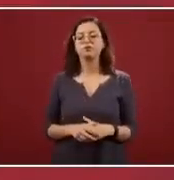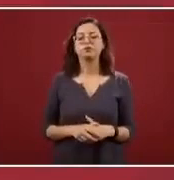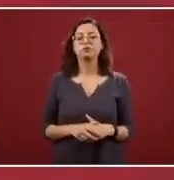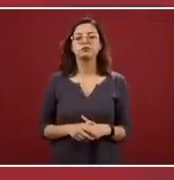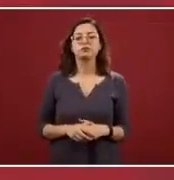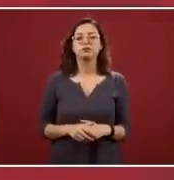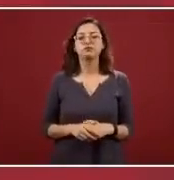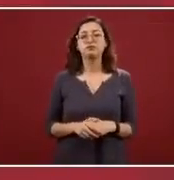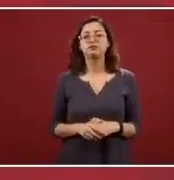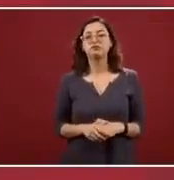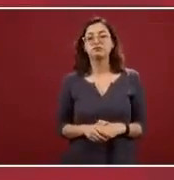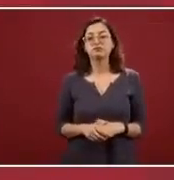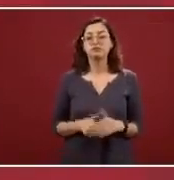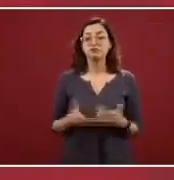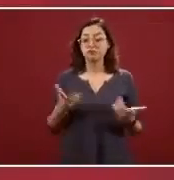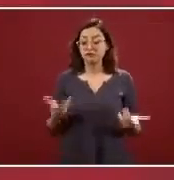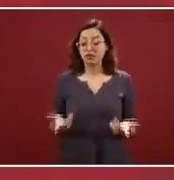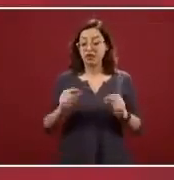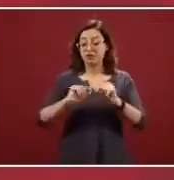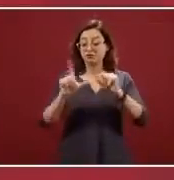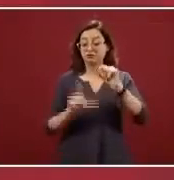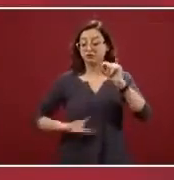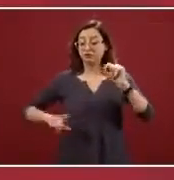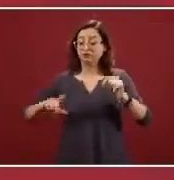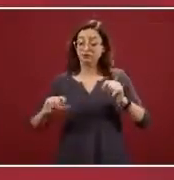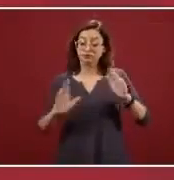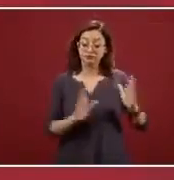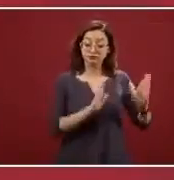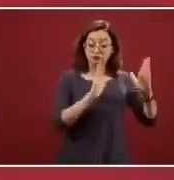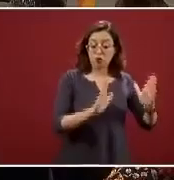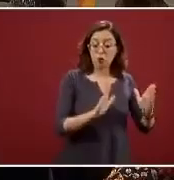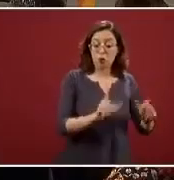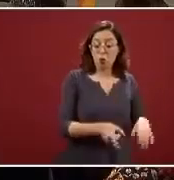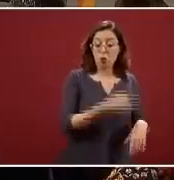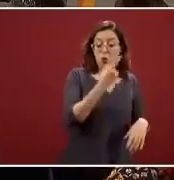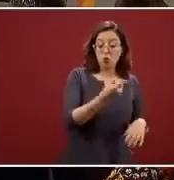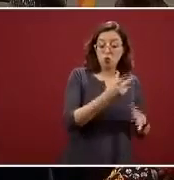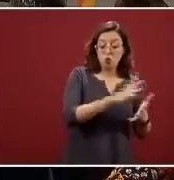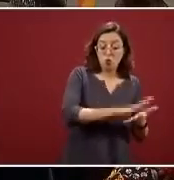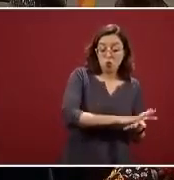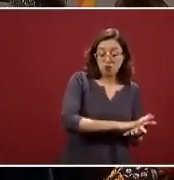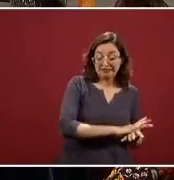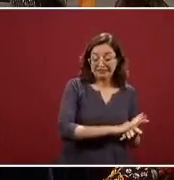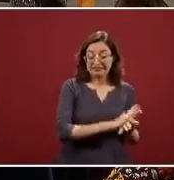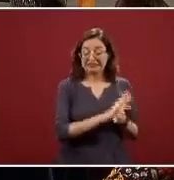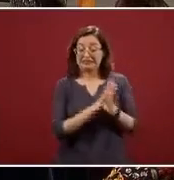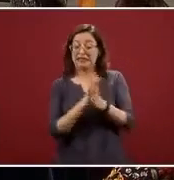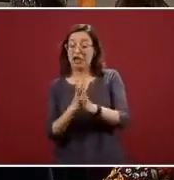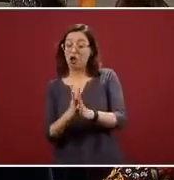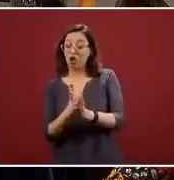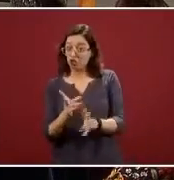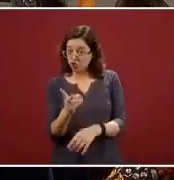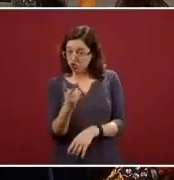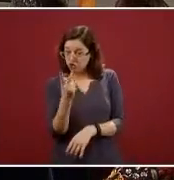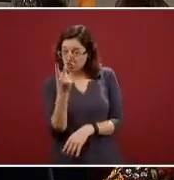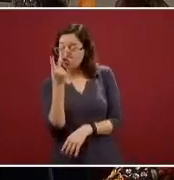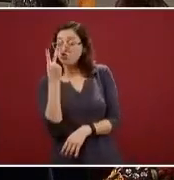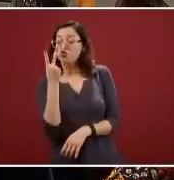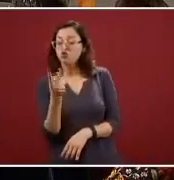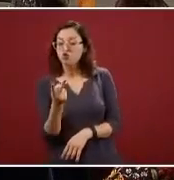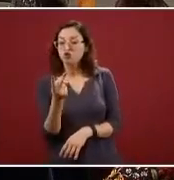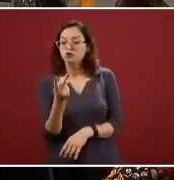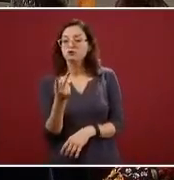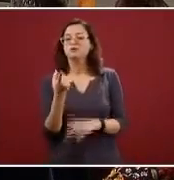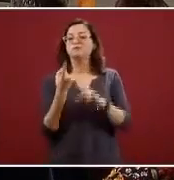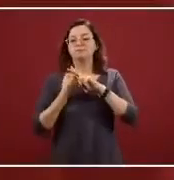cuando estuviéramos en escenario 2 y mejor aún en transición entre escenario 1 y escenario 2, vamos a aplicar un modelo